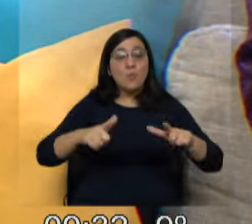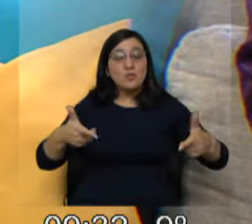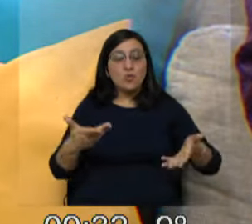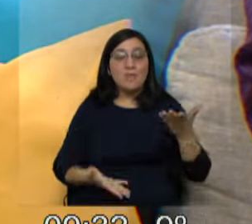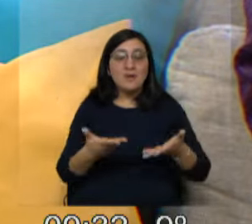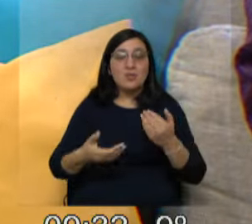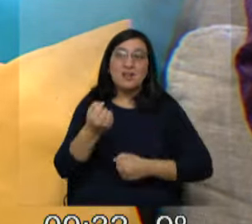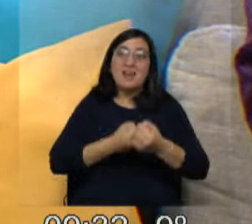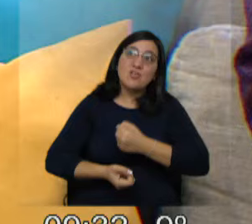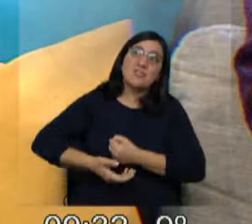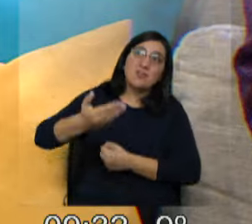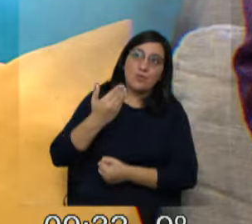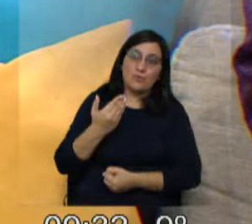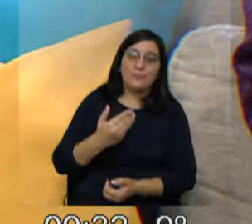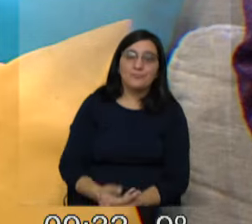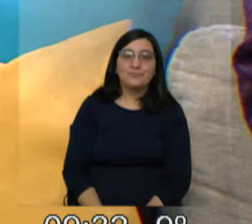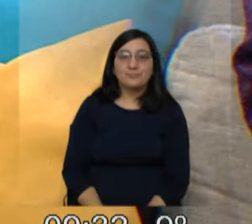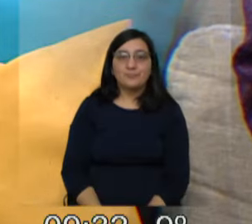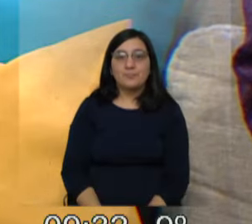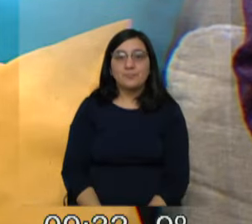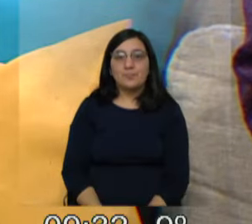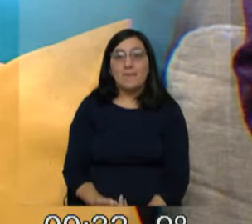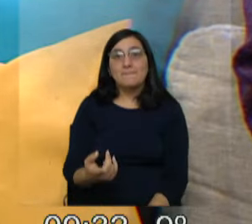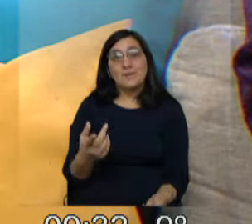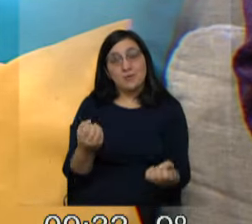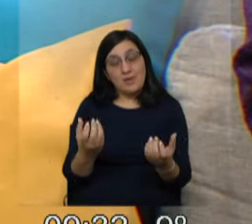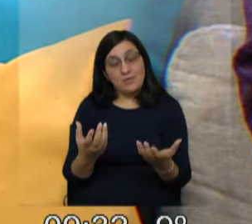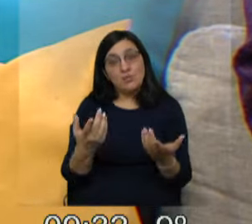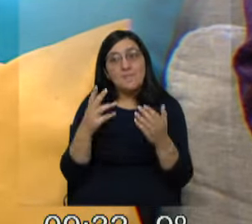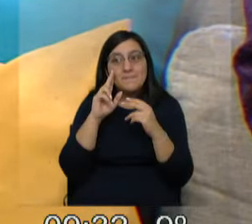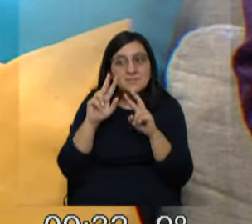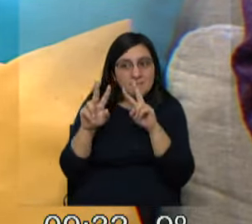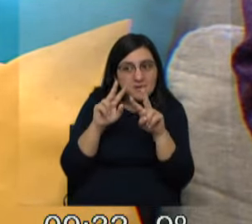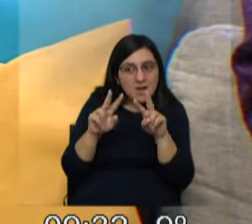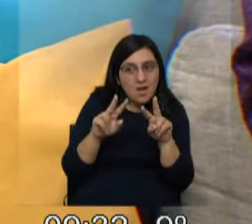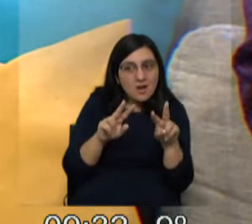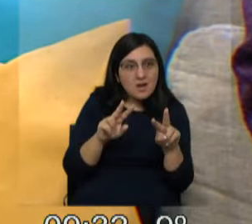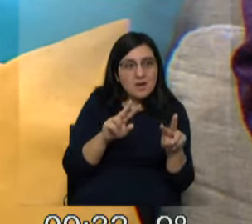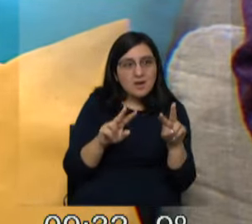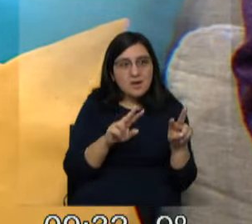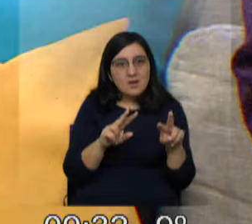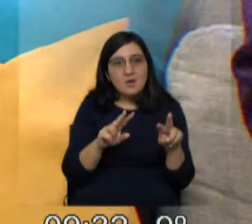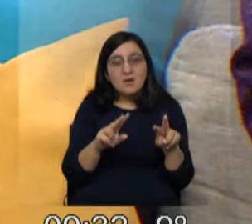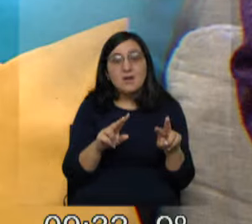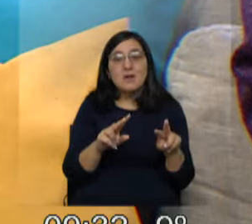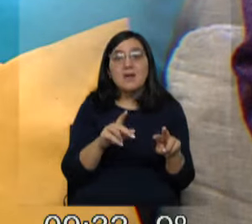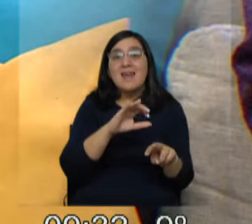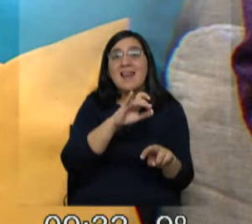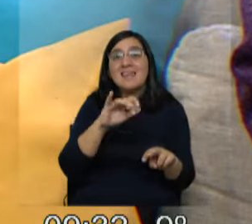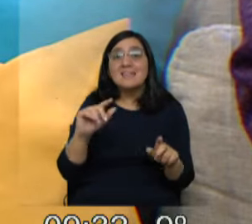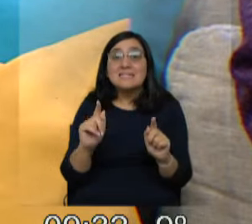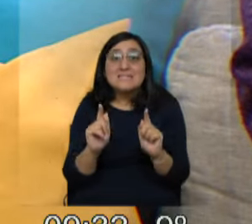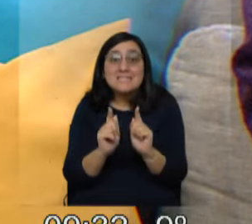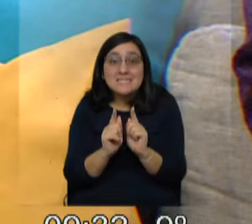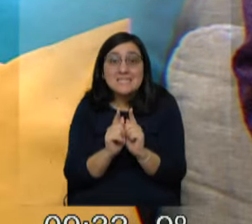al año anterior. Pero claro, cuando uno empieza a mirar la letra chica, como bien dice nuestro hermoso programa